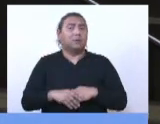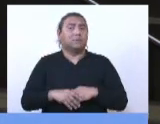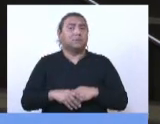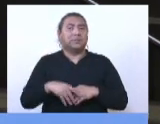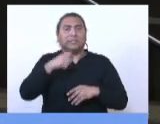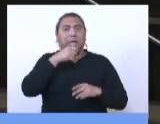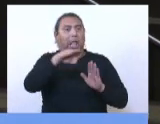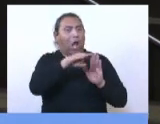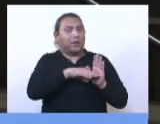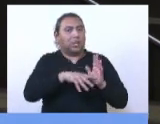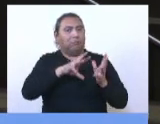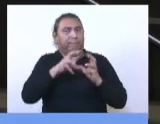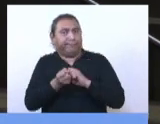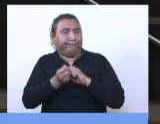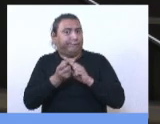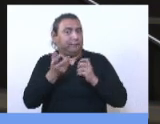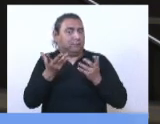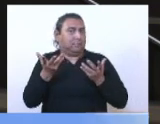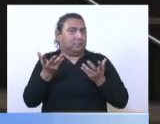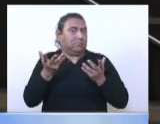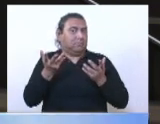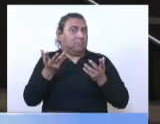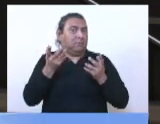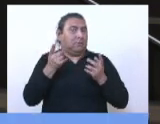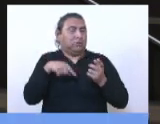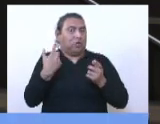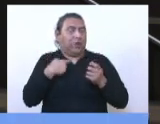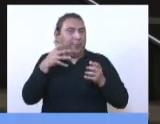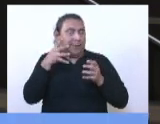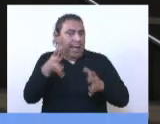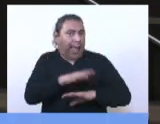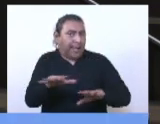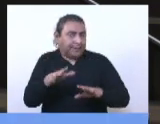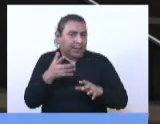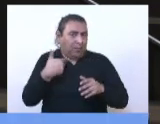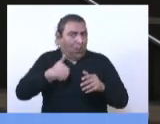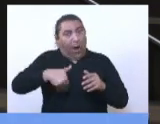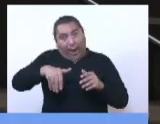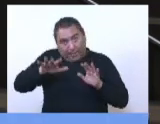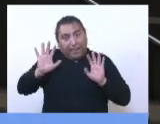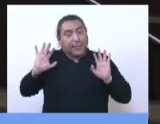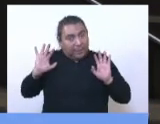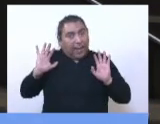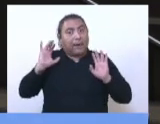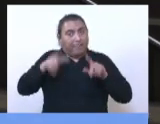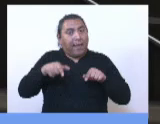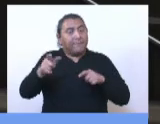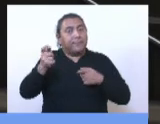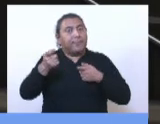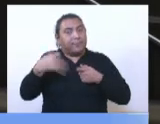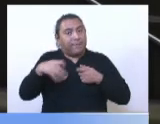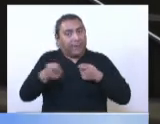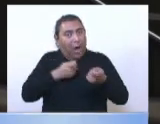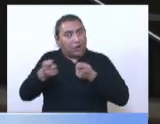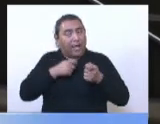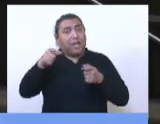las condiciones empeoran aquí tenemos un desastre como puede pasar entonces señores tenemos que negociar esto es lo que está diciendo el